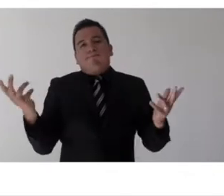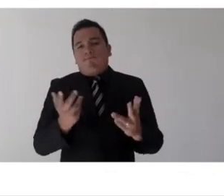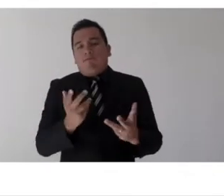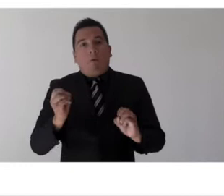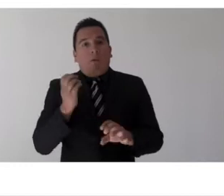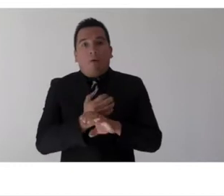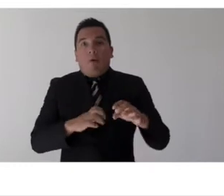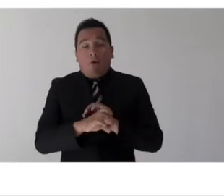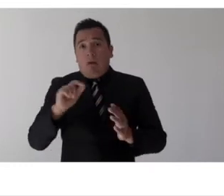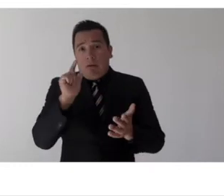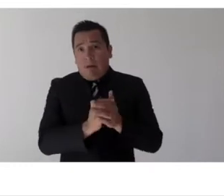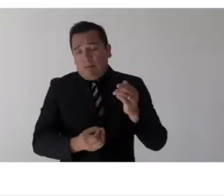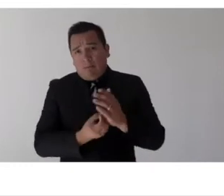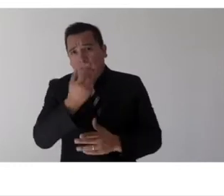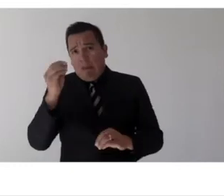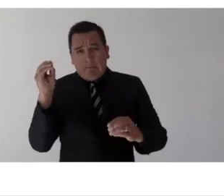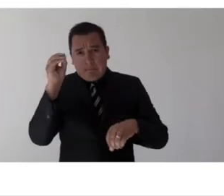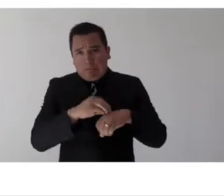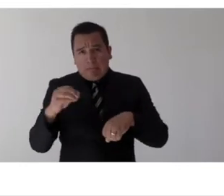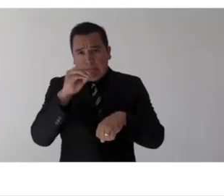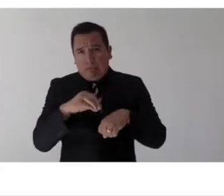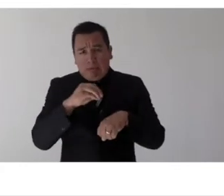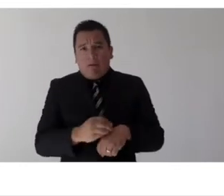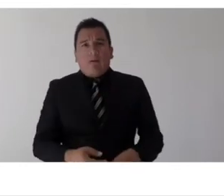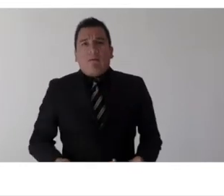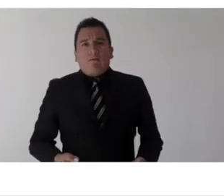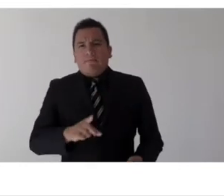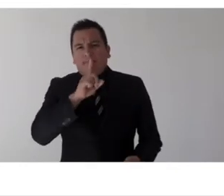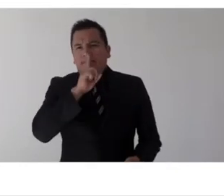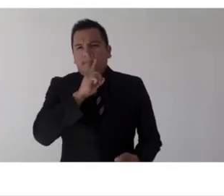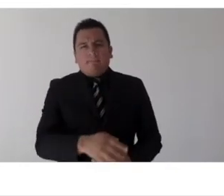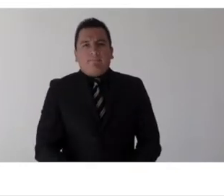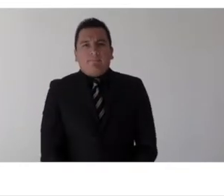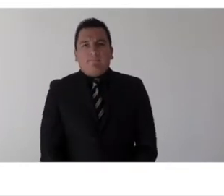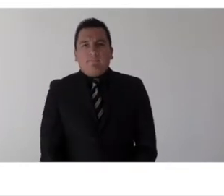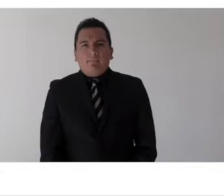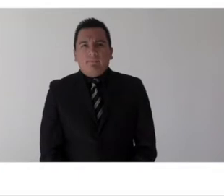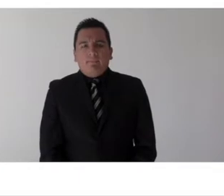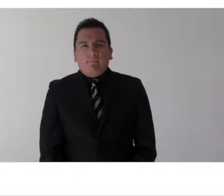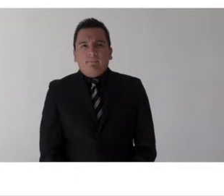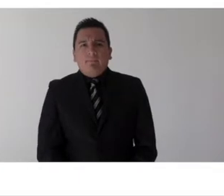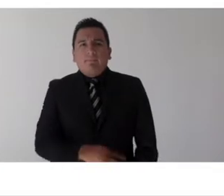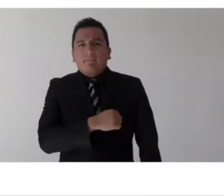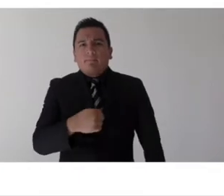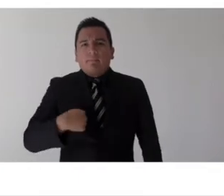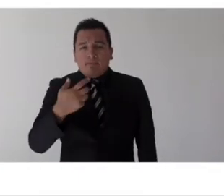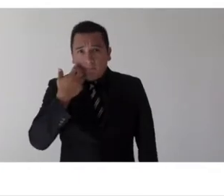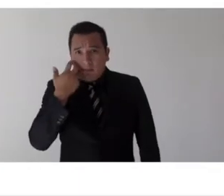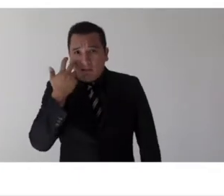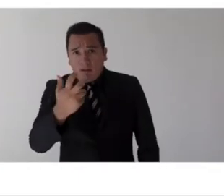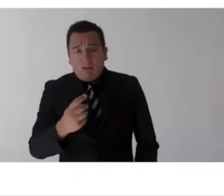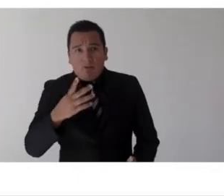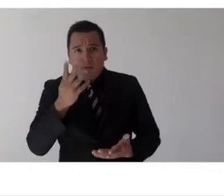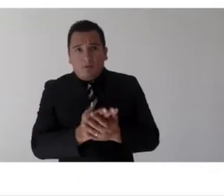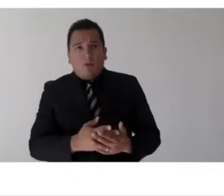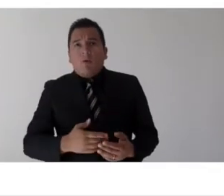diseños de leyes, no queremos hacer grandes diseños de instituciones, sino queremos simple y sencillamente